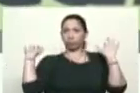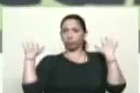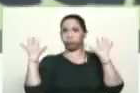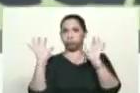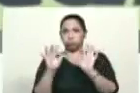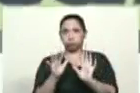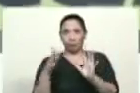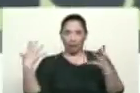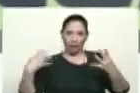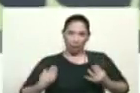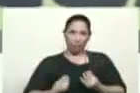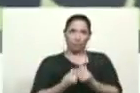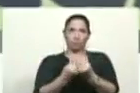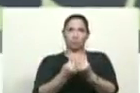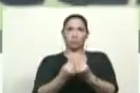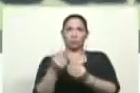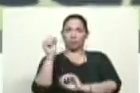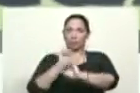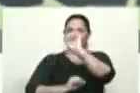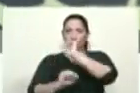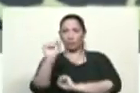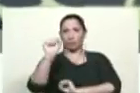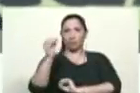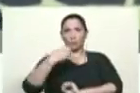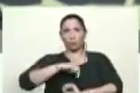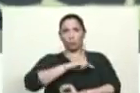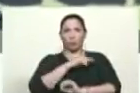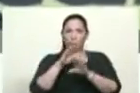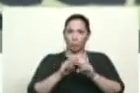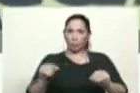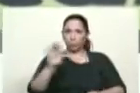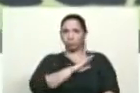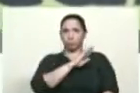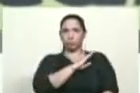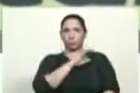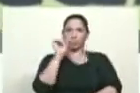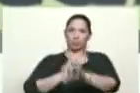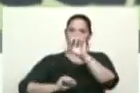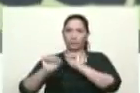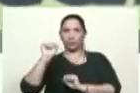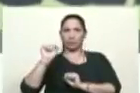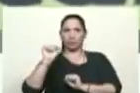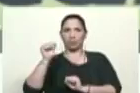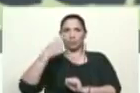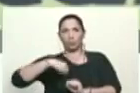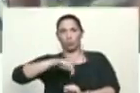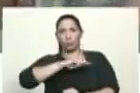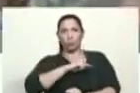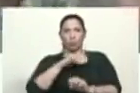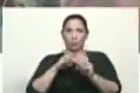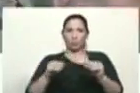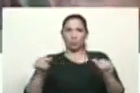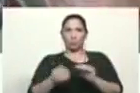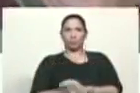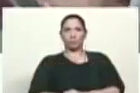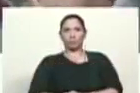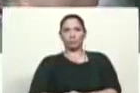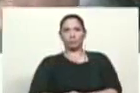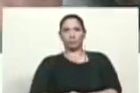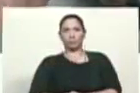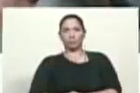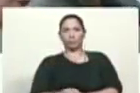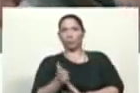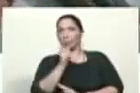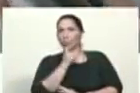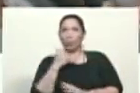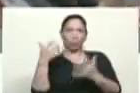a acompañarnos en la defensa de nuestro territorio, en la defensa de nuestra soberanía. No tenemos